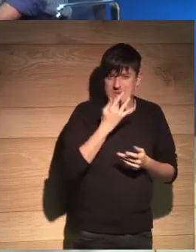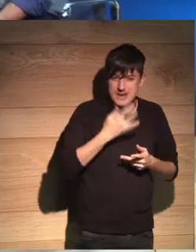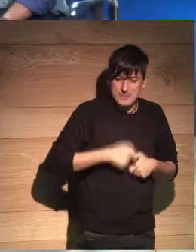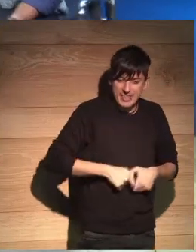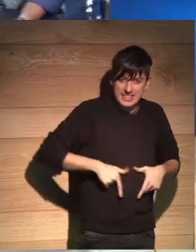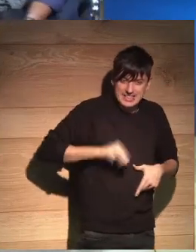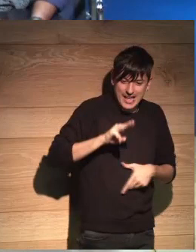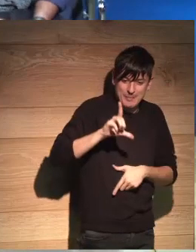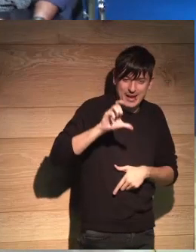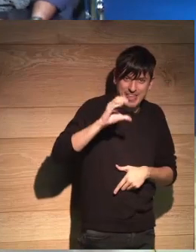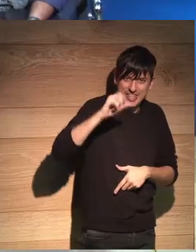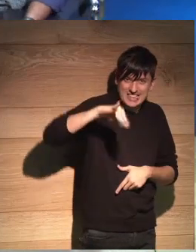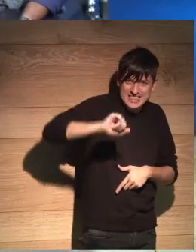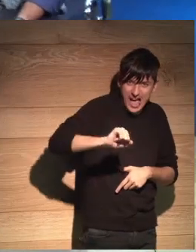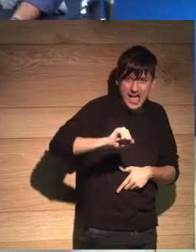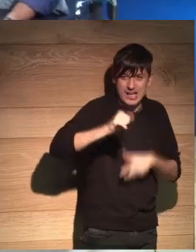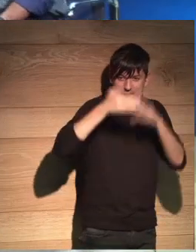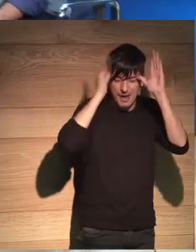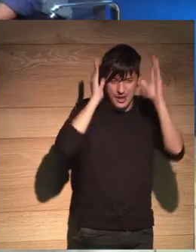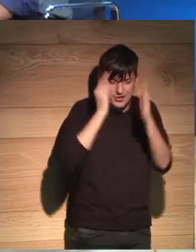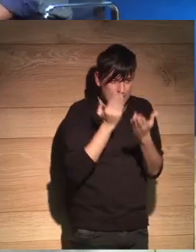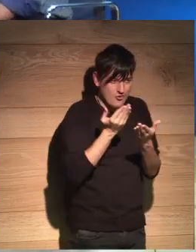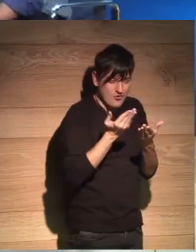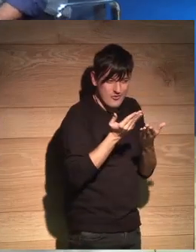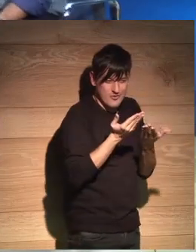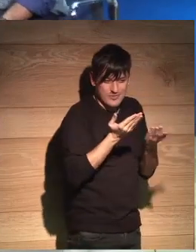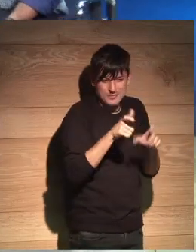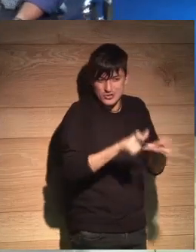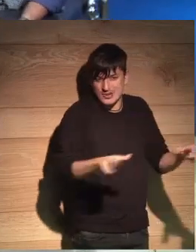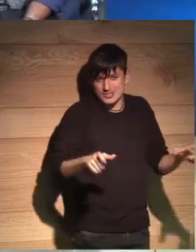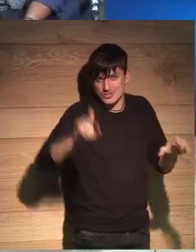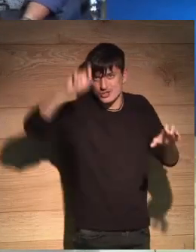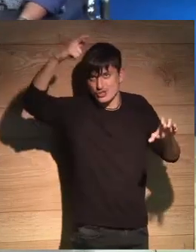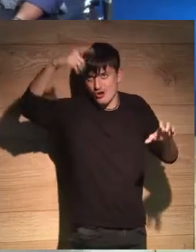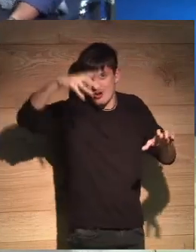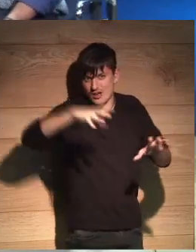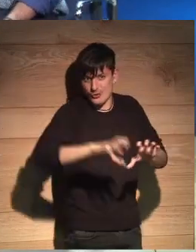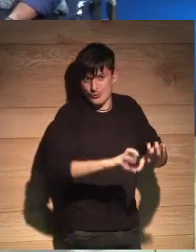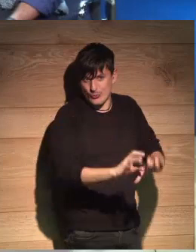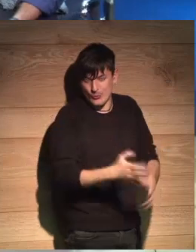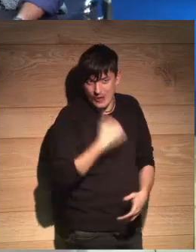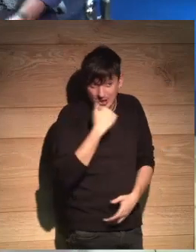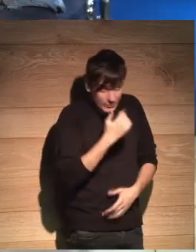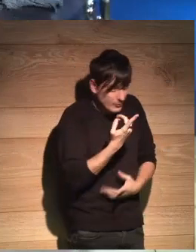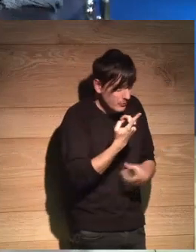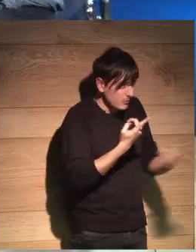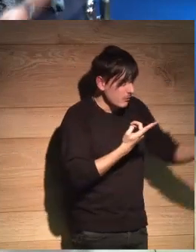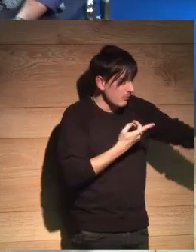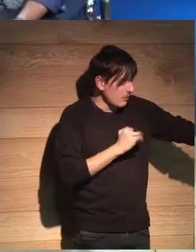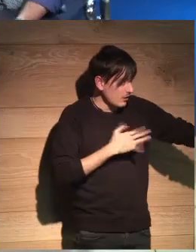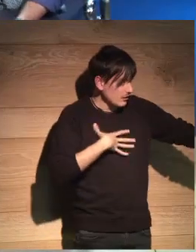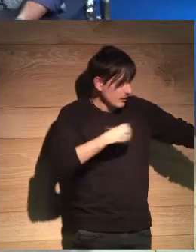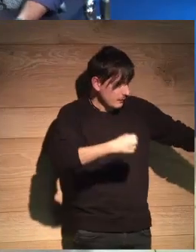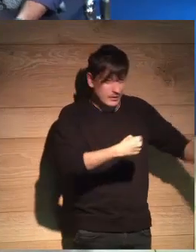de caballo, gente con sus partes expuestas al sol. ¿Nadie se atreve? ¿Nadie? A ver. Por ahí tenemos